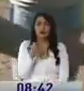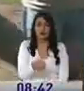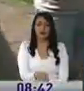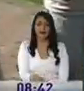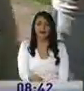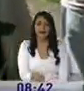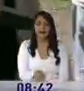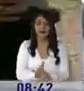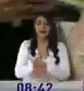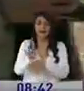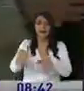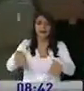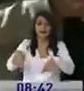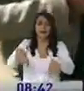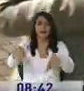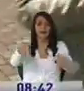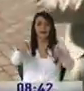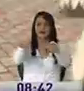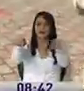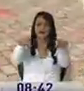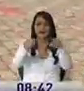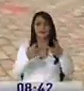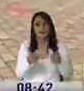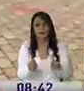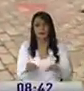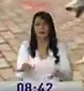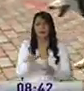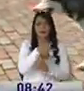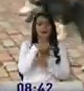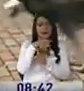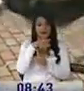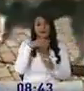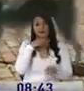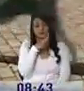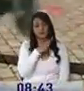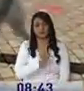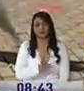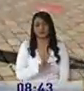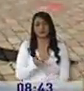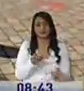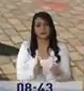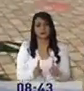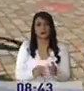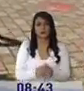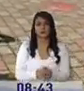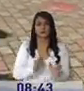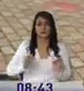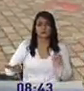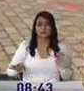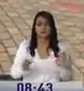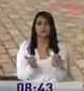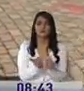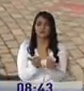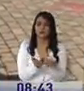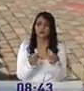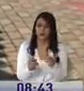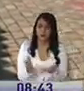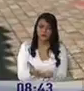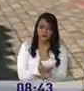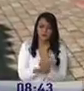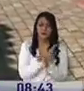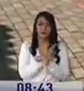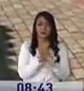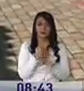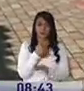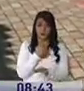dejen aquí afuera porque eso también contribuye a que este parque esté en tan malas condiciones y si arrojan basura obviamente tienen que recogerla lo que ustedes